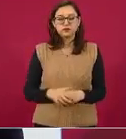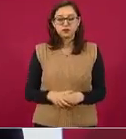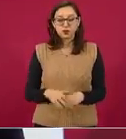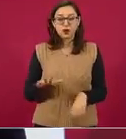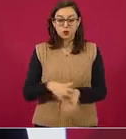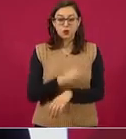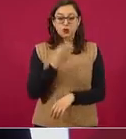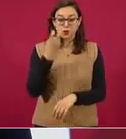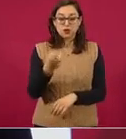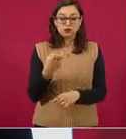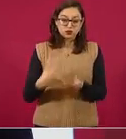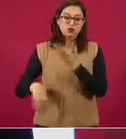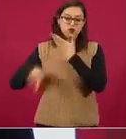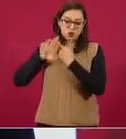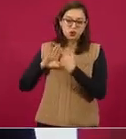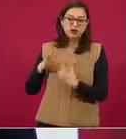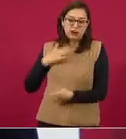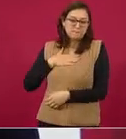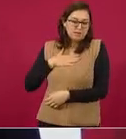el repudio hacia mí.